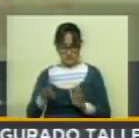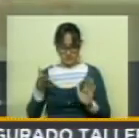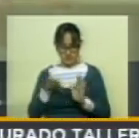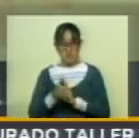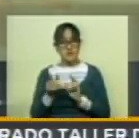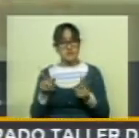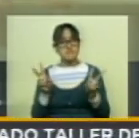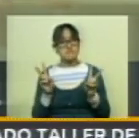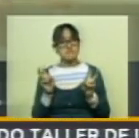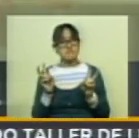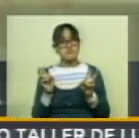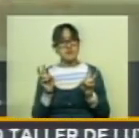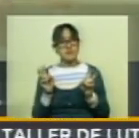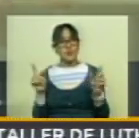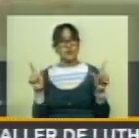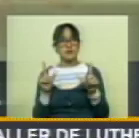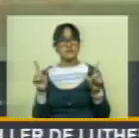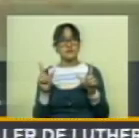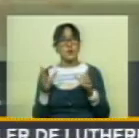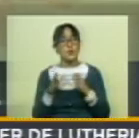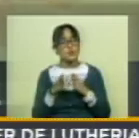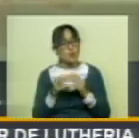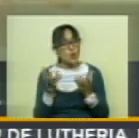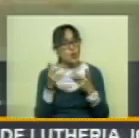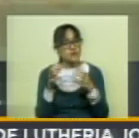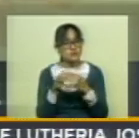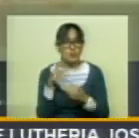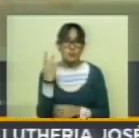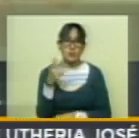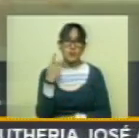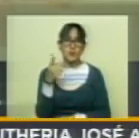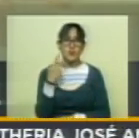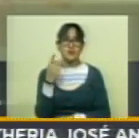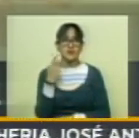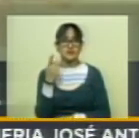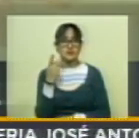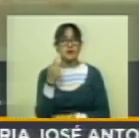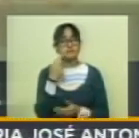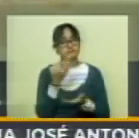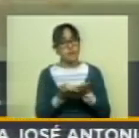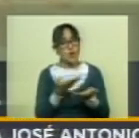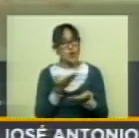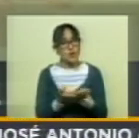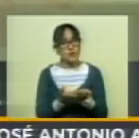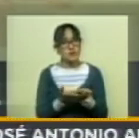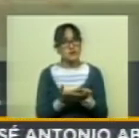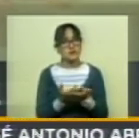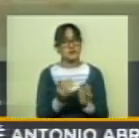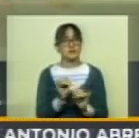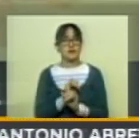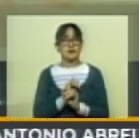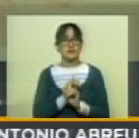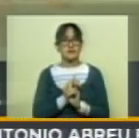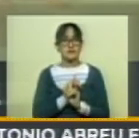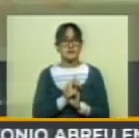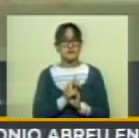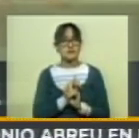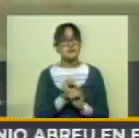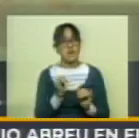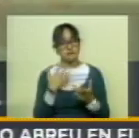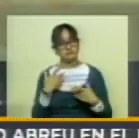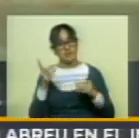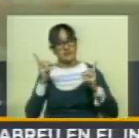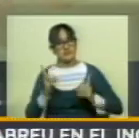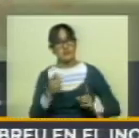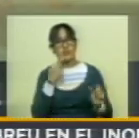misma rueda de prensa. Todo lo que las organizaciones políticas nos plantearon, ya nosotros lo decidimos,